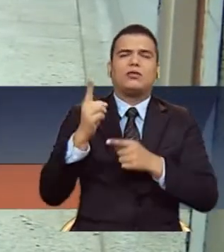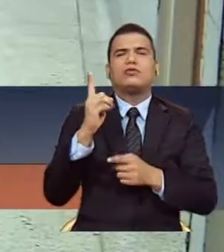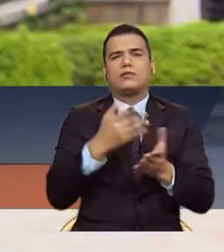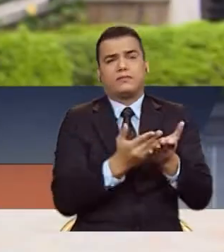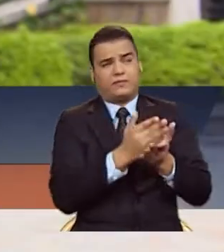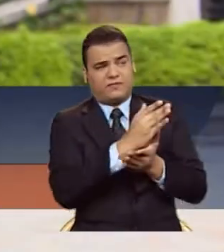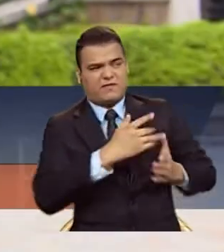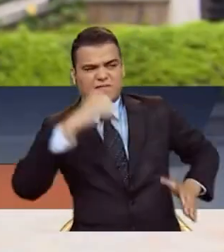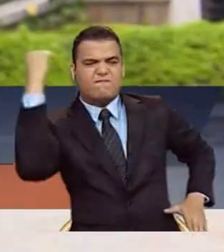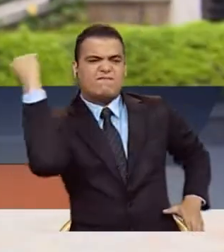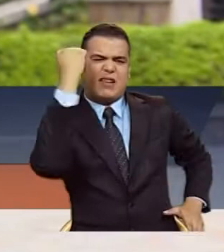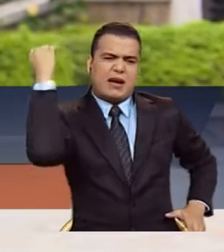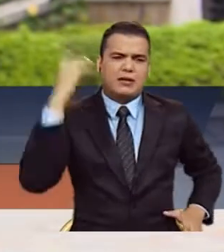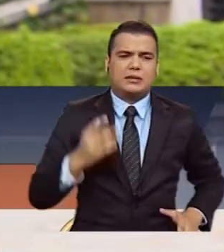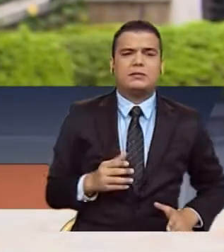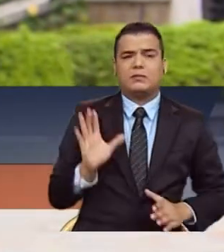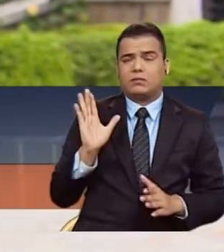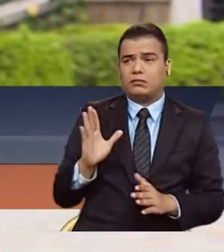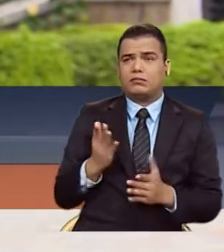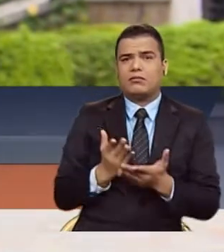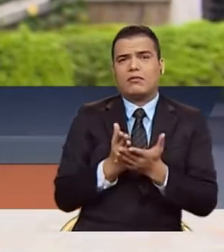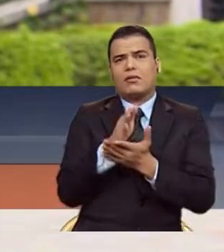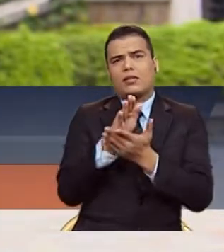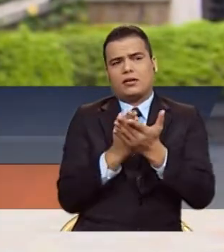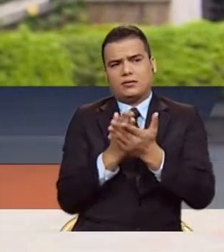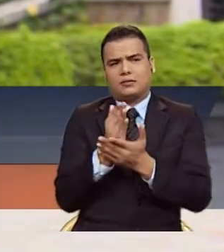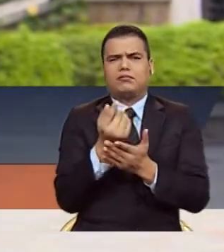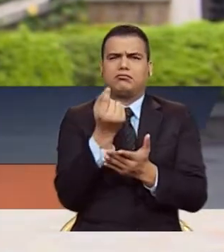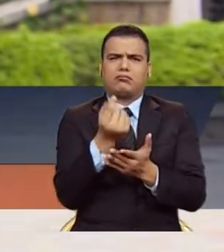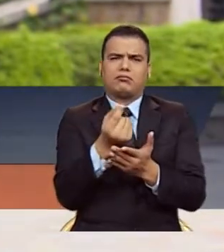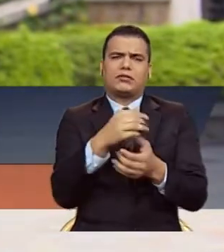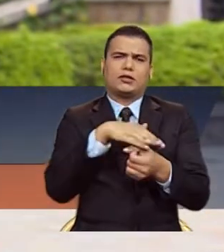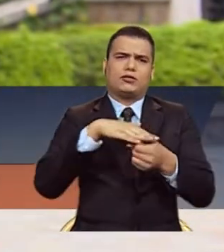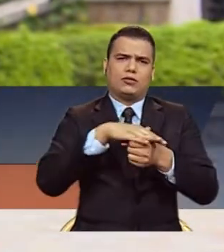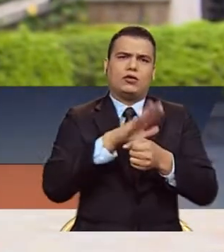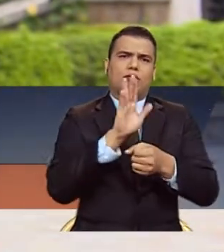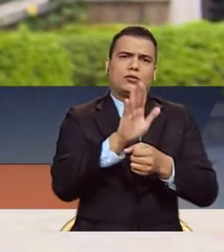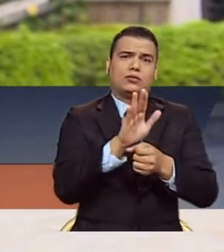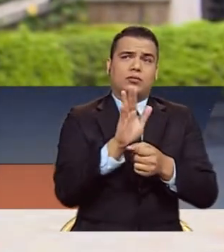blanca. Por arma blanca hubo lesiones menores, pero nada que